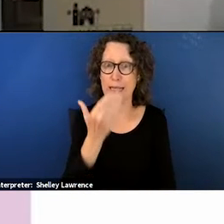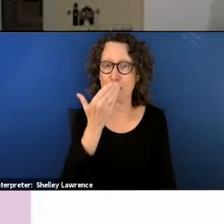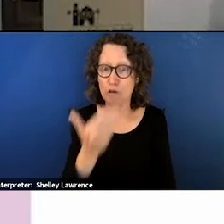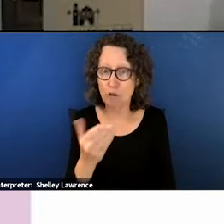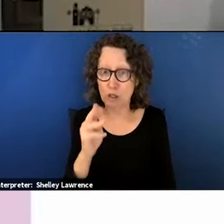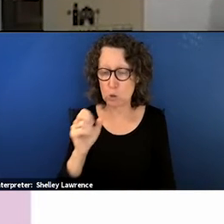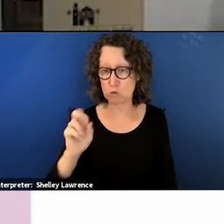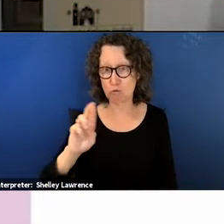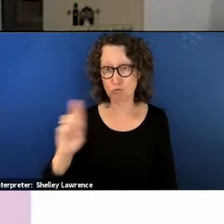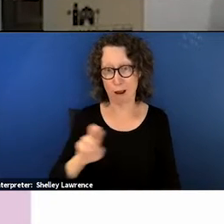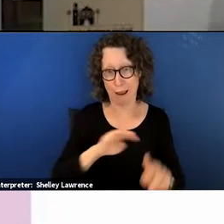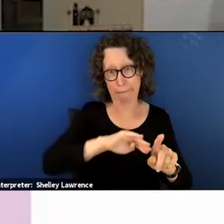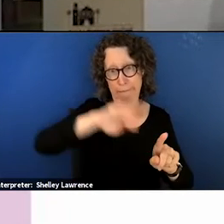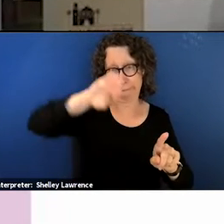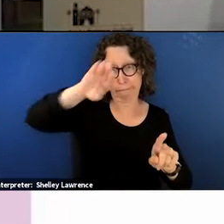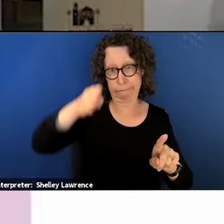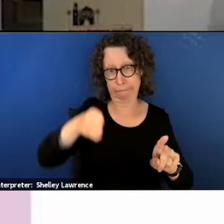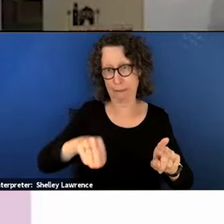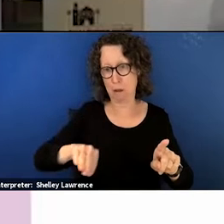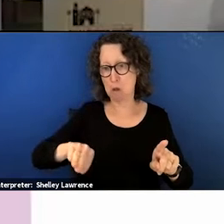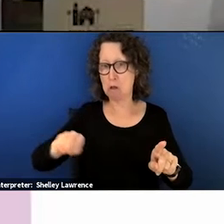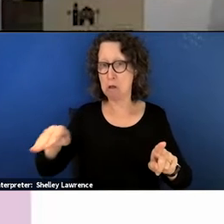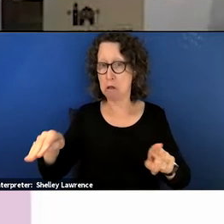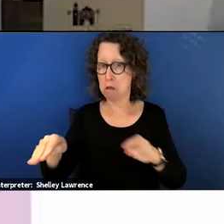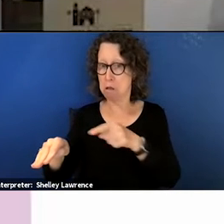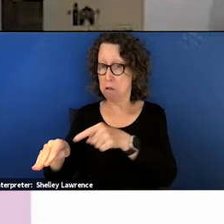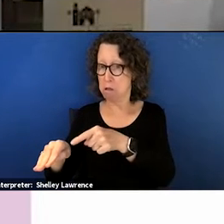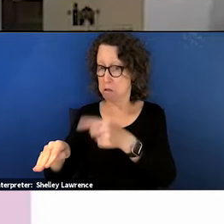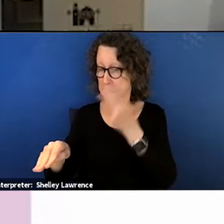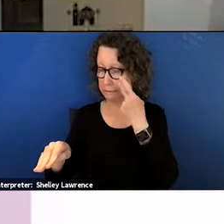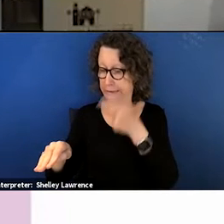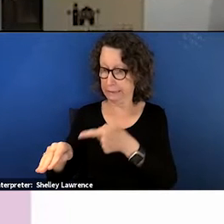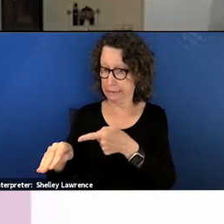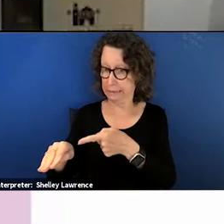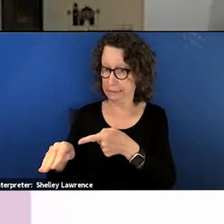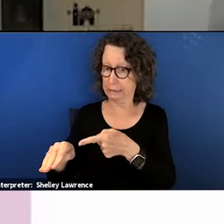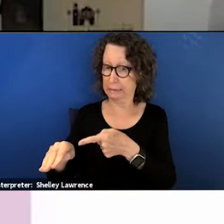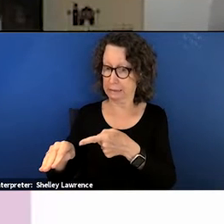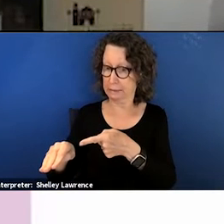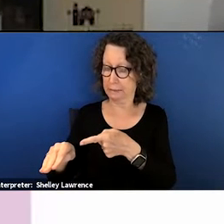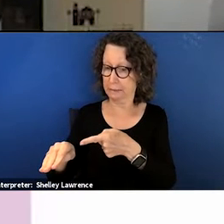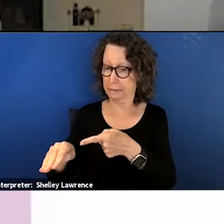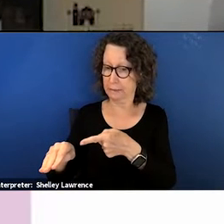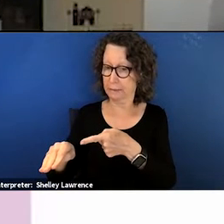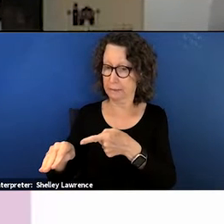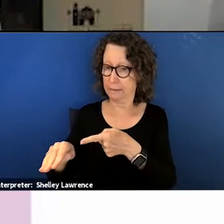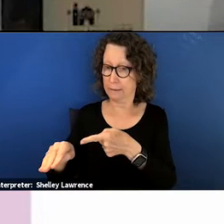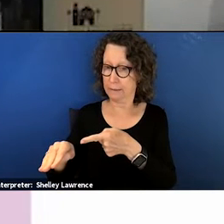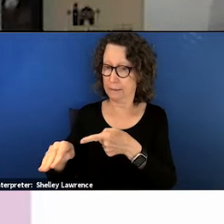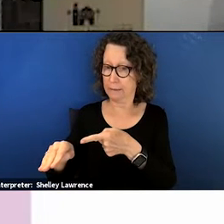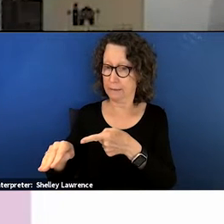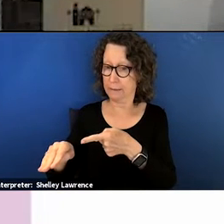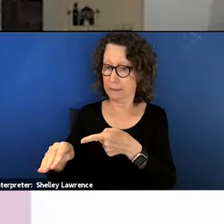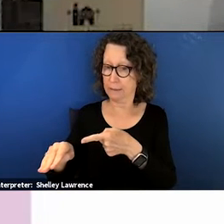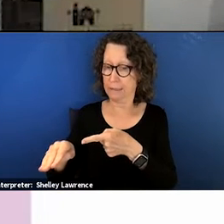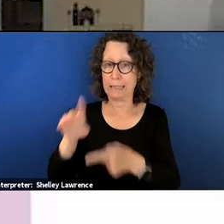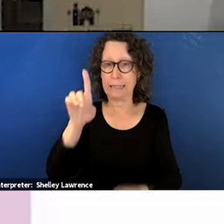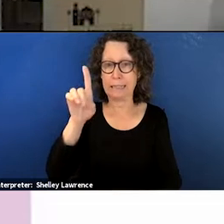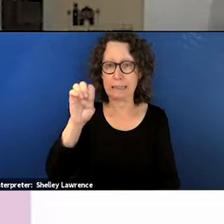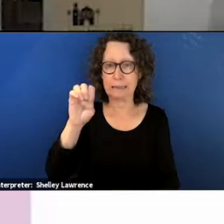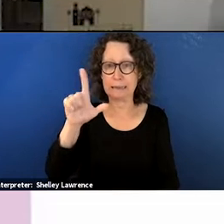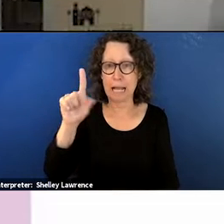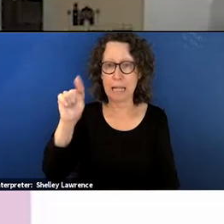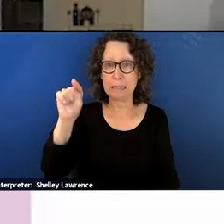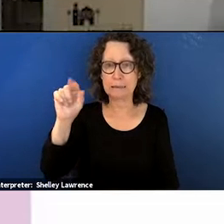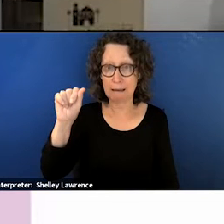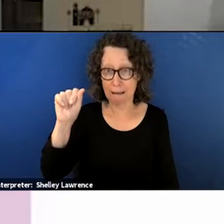publicó hoy. Y a la derecha, eso es muy buena noticia. Como pueden ver aquí en la pantalla,